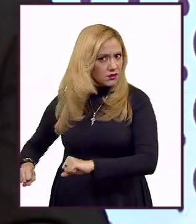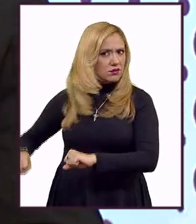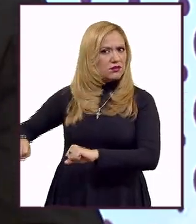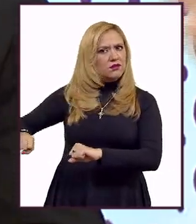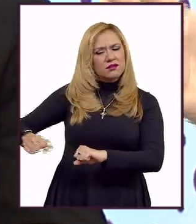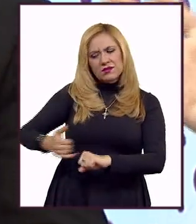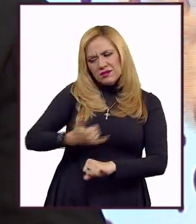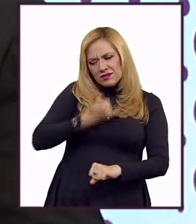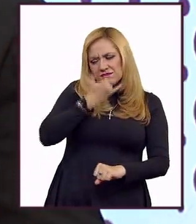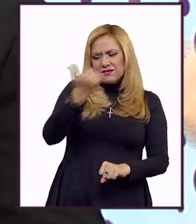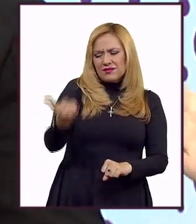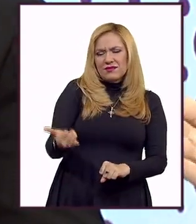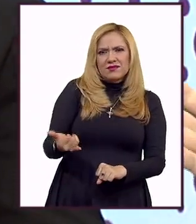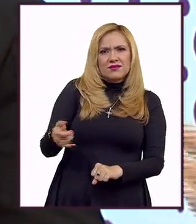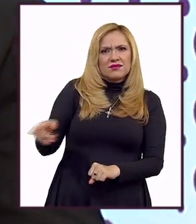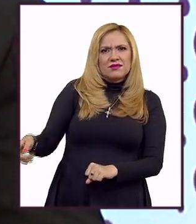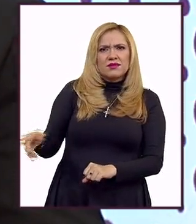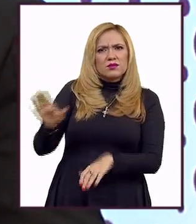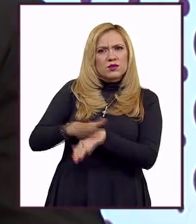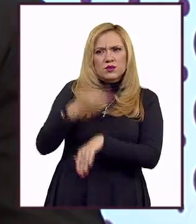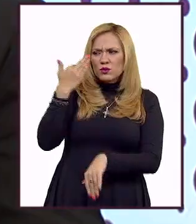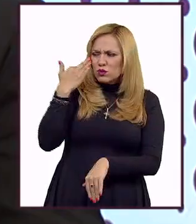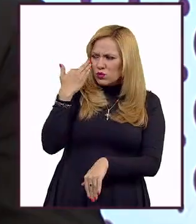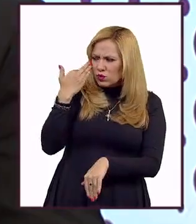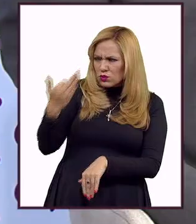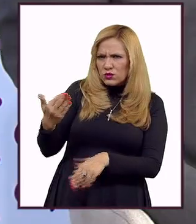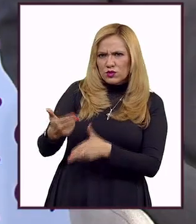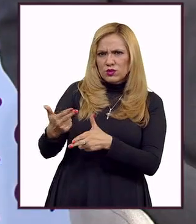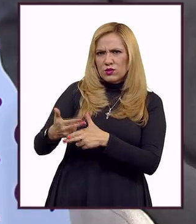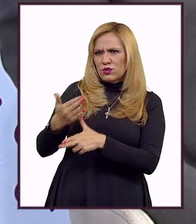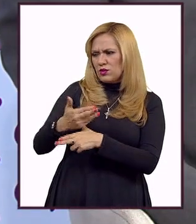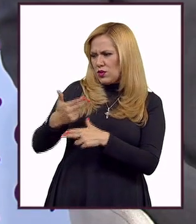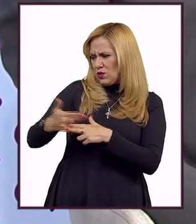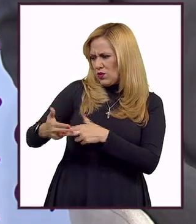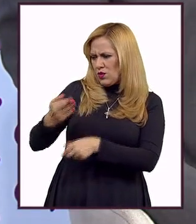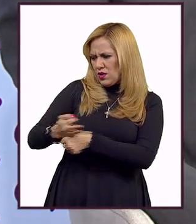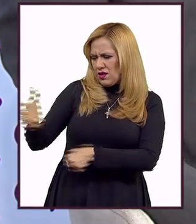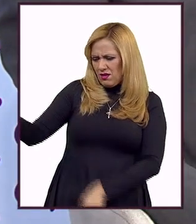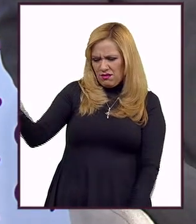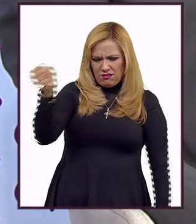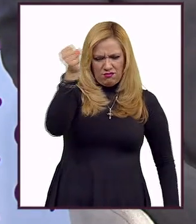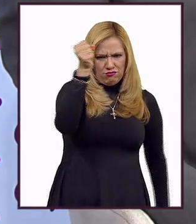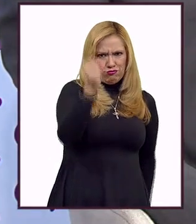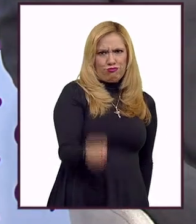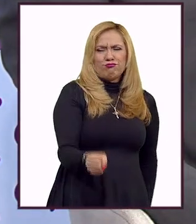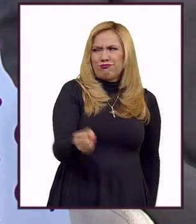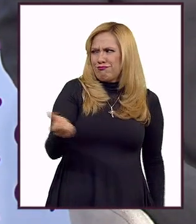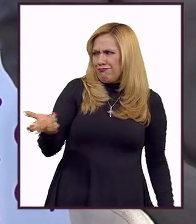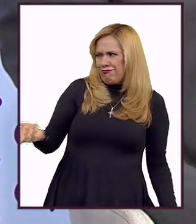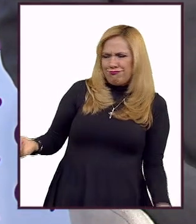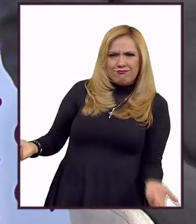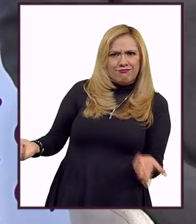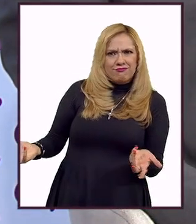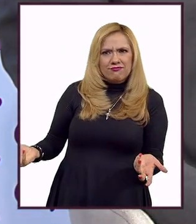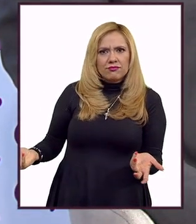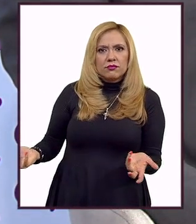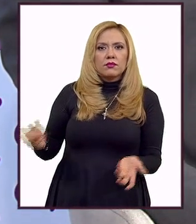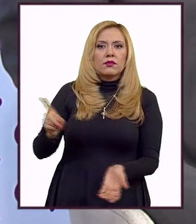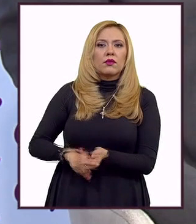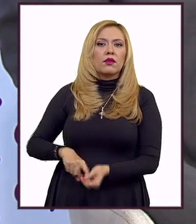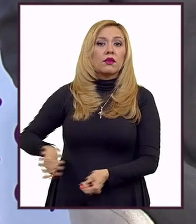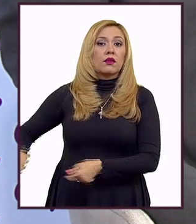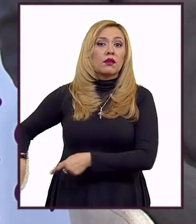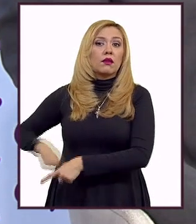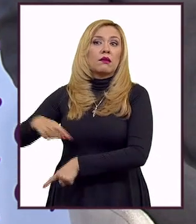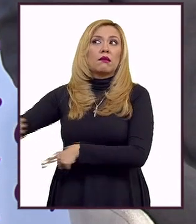sospecha de que hay un cierto número de horas en las que no se puede dar cuenta de dónde estuvo una persona. Sí. Igual, si una detención es considerada